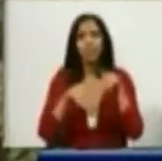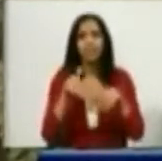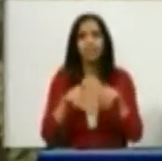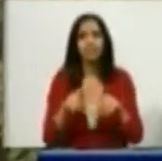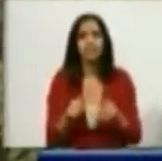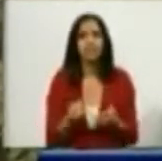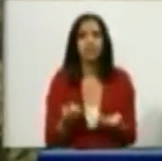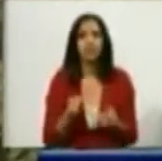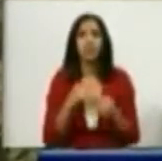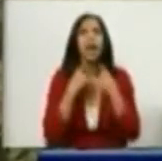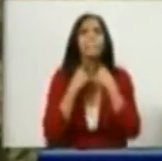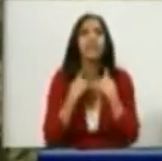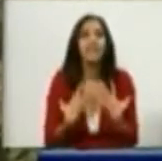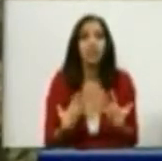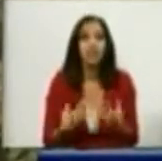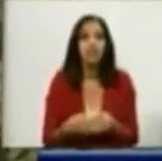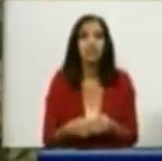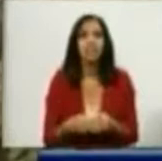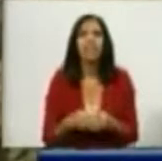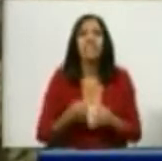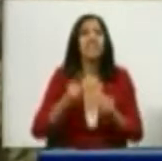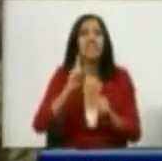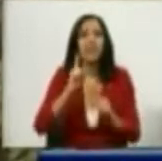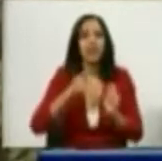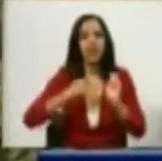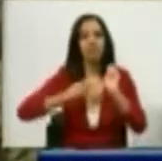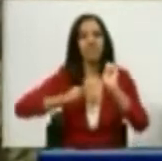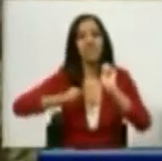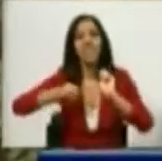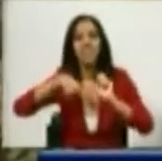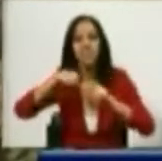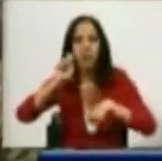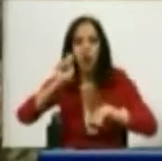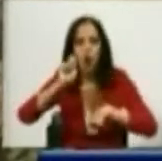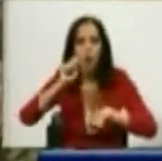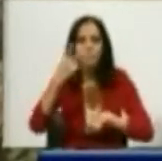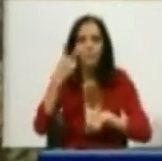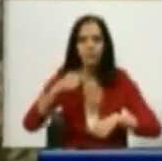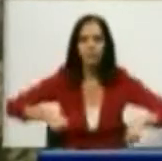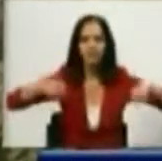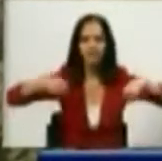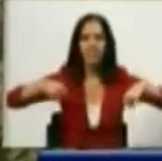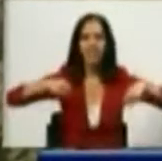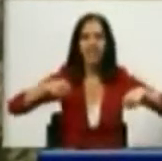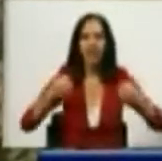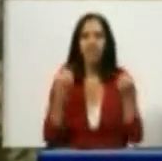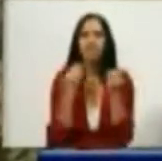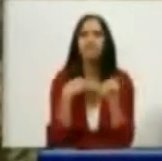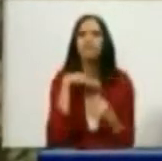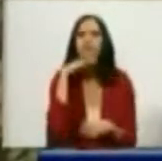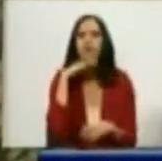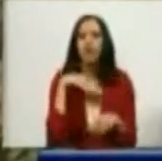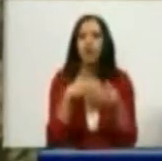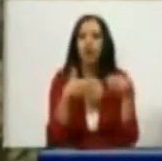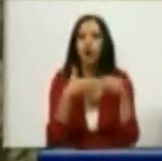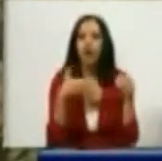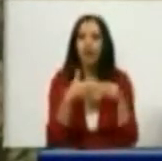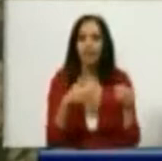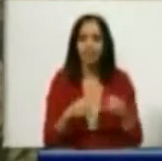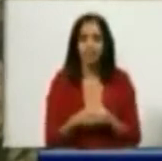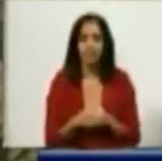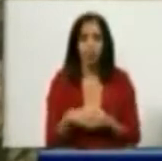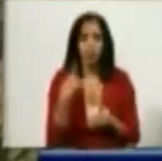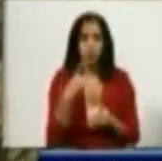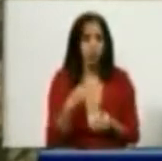la no la perdió la vendió por dos maletines llenos de dólares uno se lo agarró Jorge Roy y